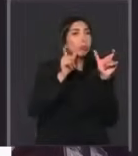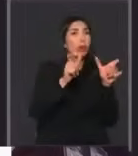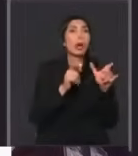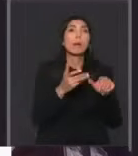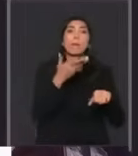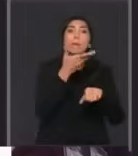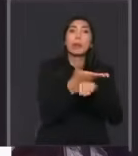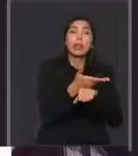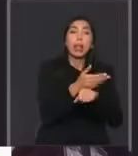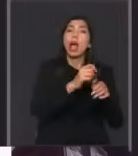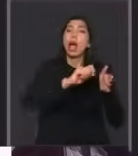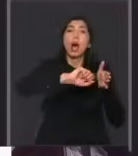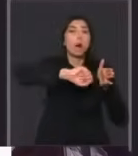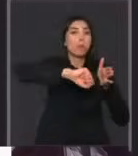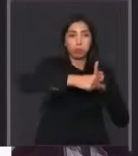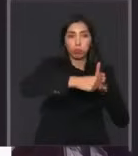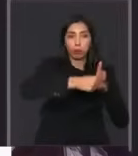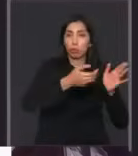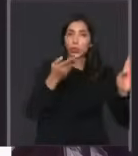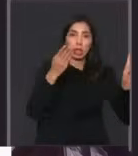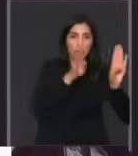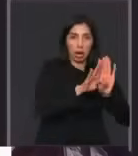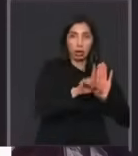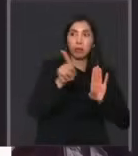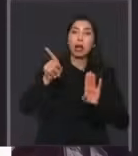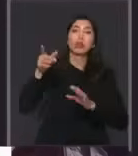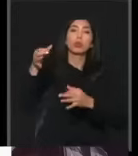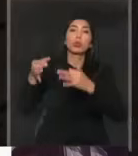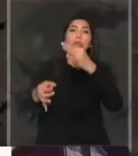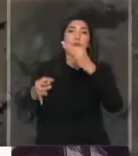su clausura al juzgado de policía local.